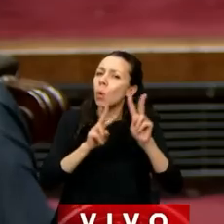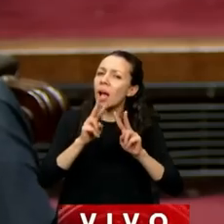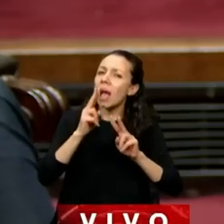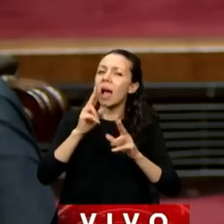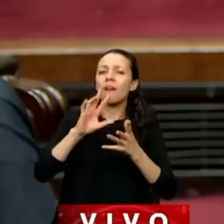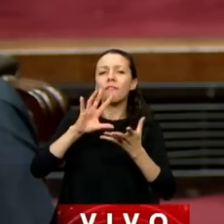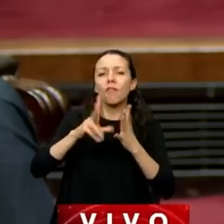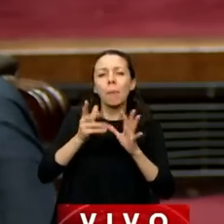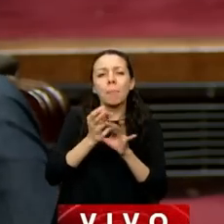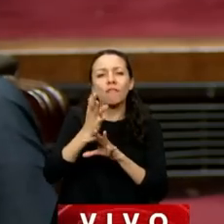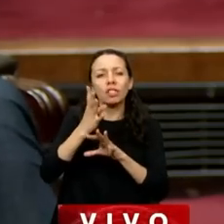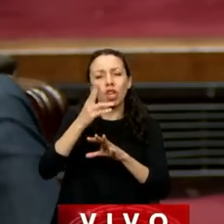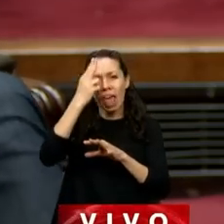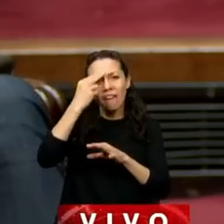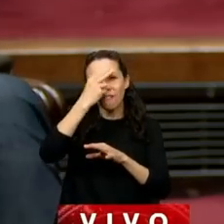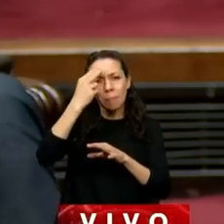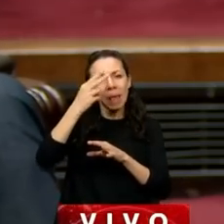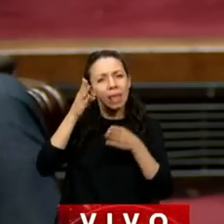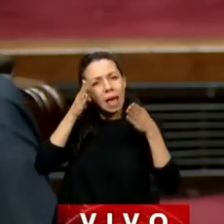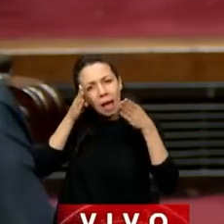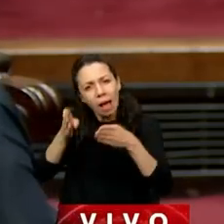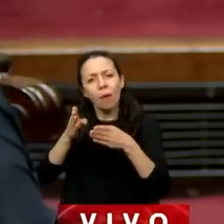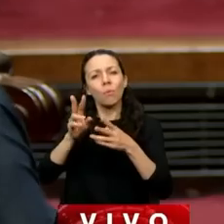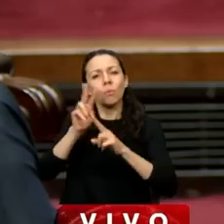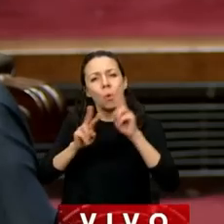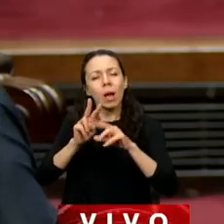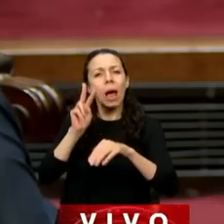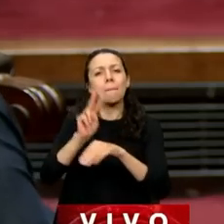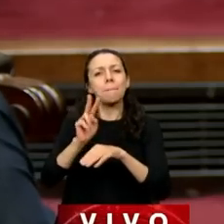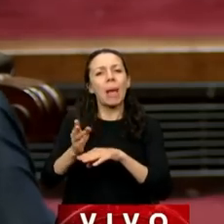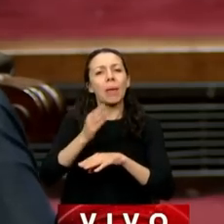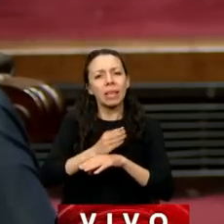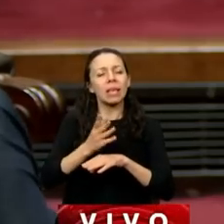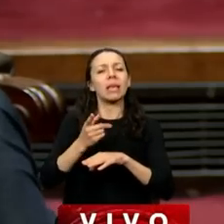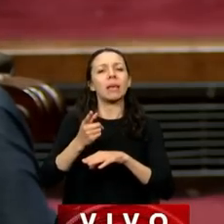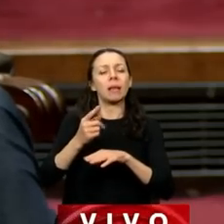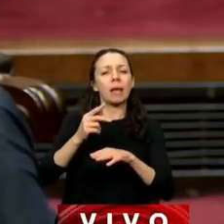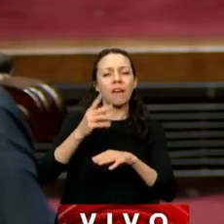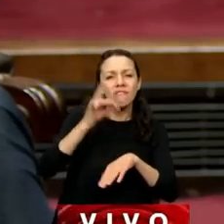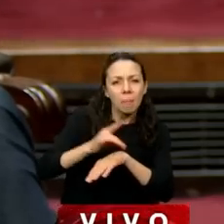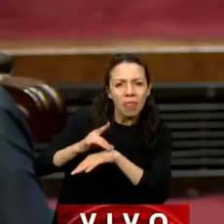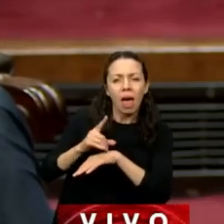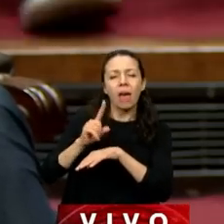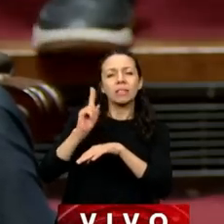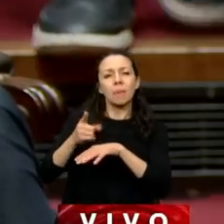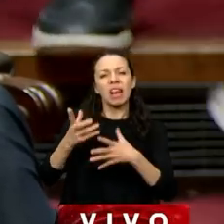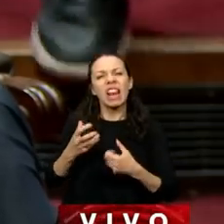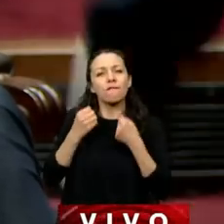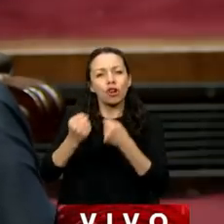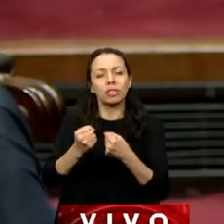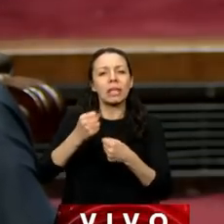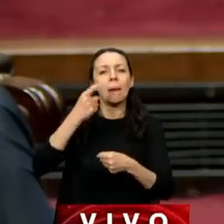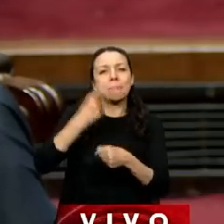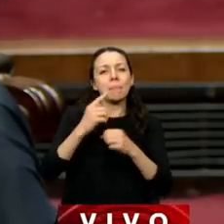que esté fuertemente orientada también a la prevención y a la promoción de la salud, a reforzar el primer nivel de